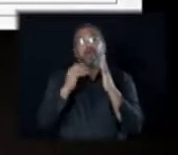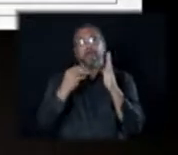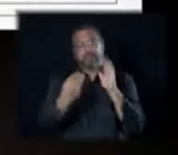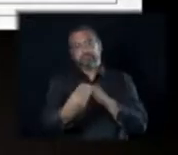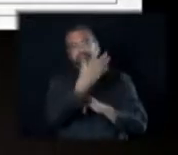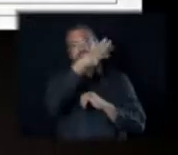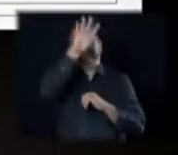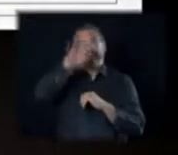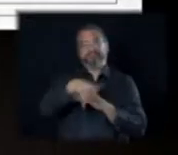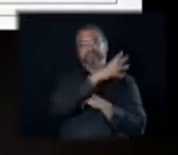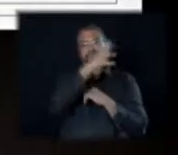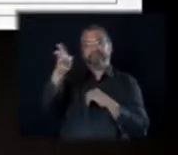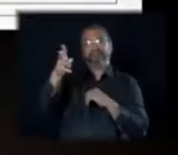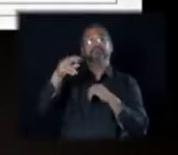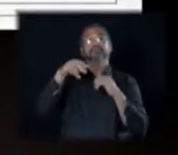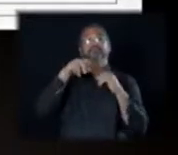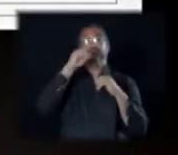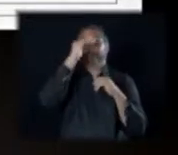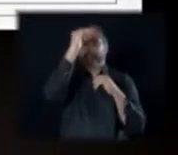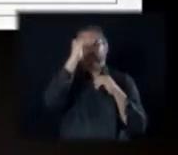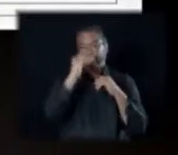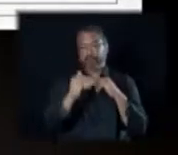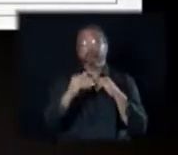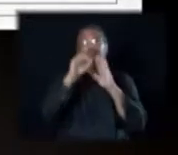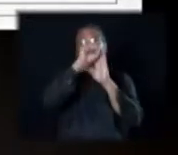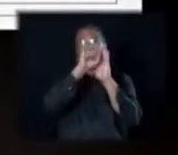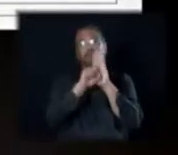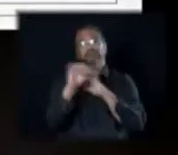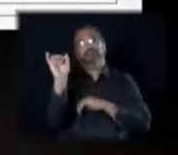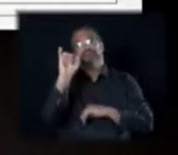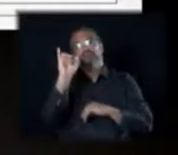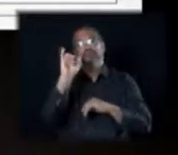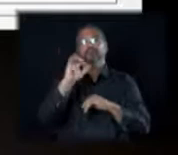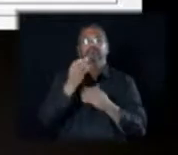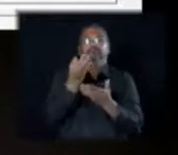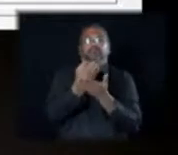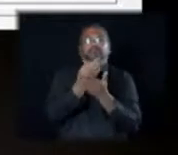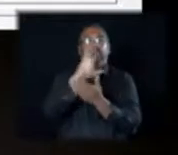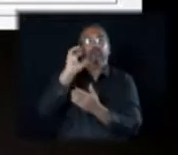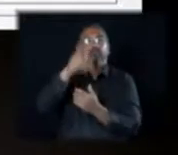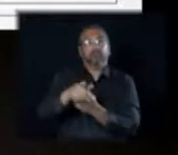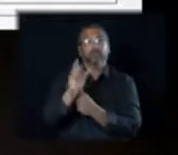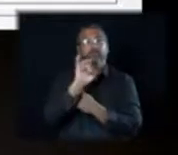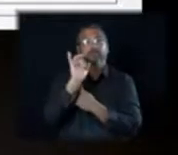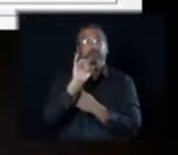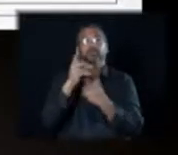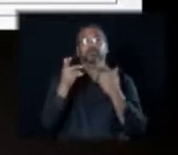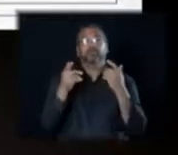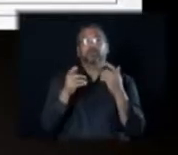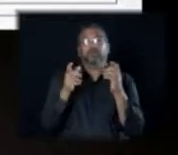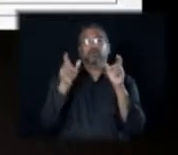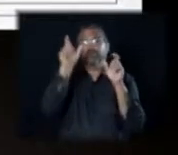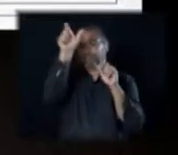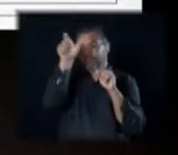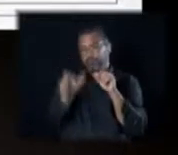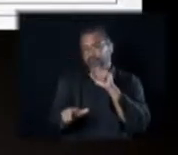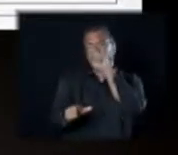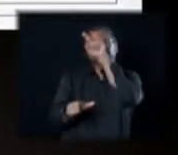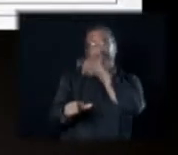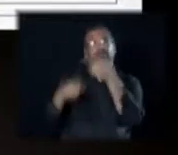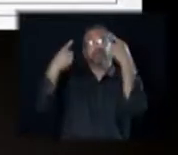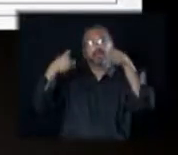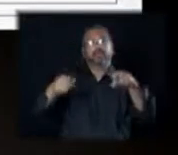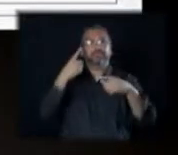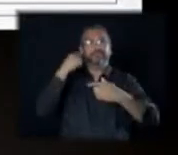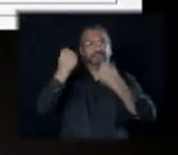el 31 de diciembre de 2017. Como muestra la tabla, el Fondo del Seguro del Estado es el que más tiene, y ACA.